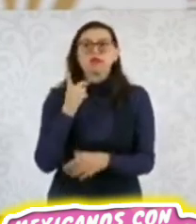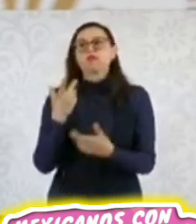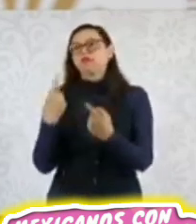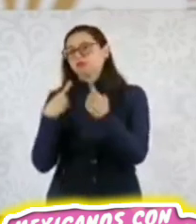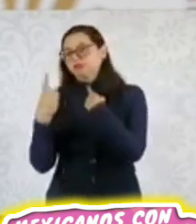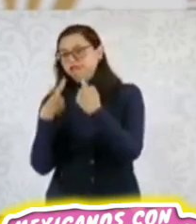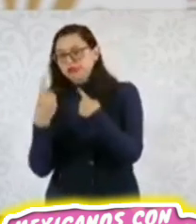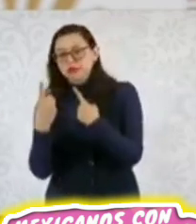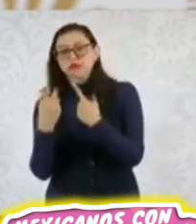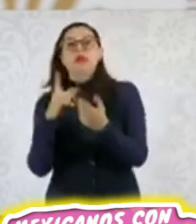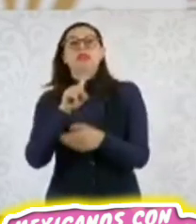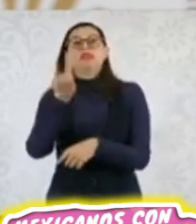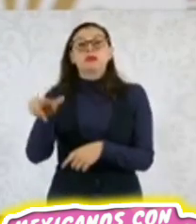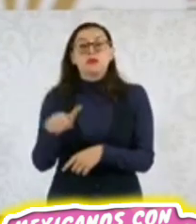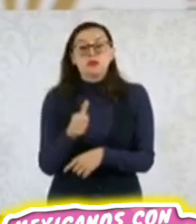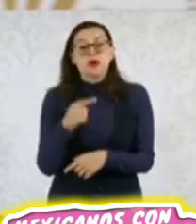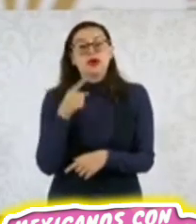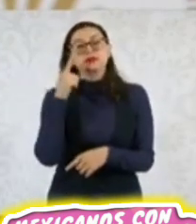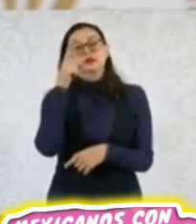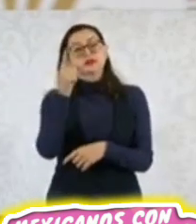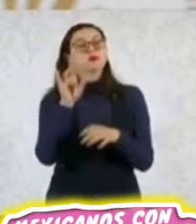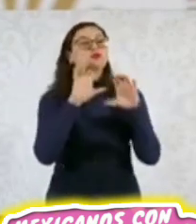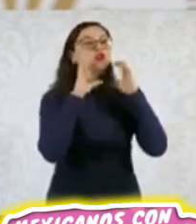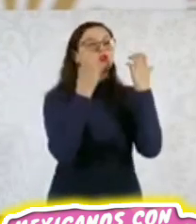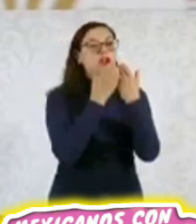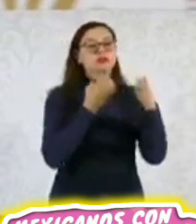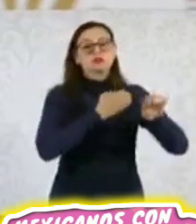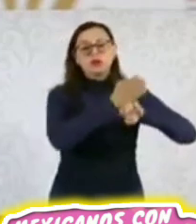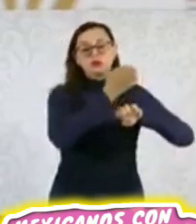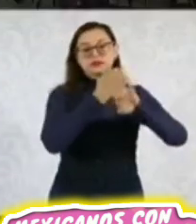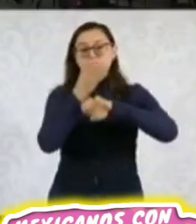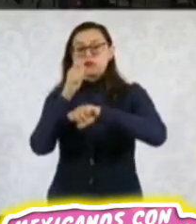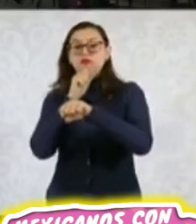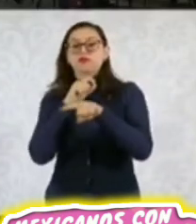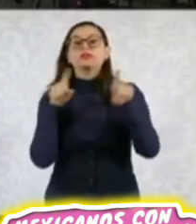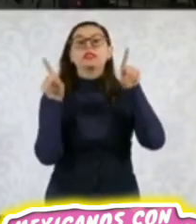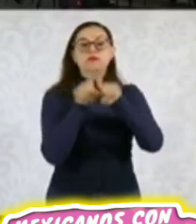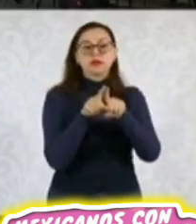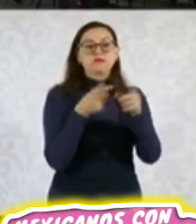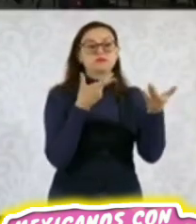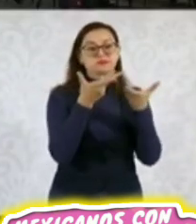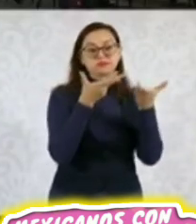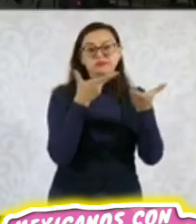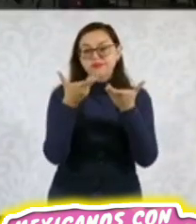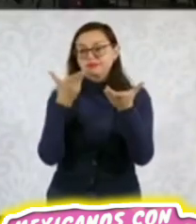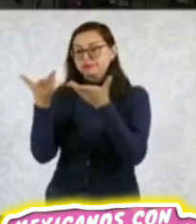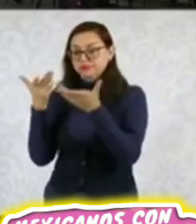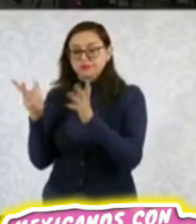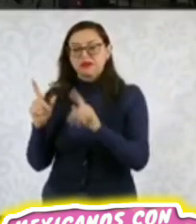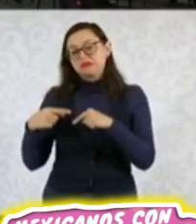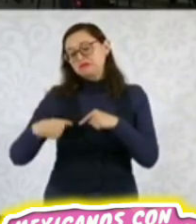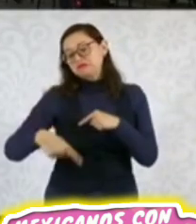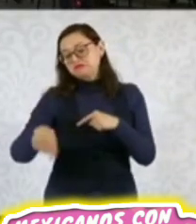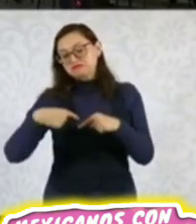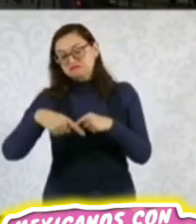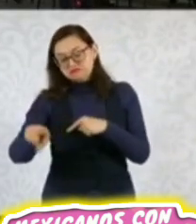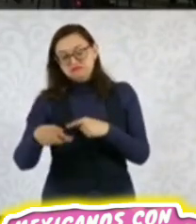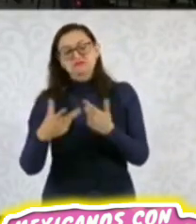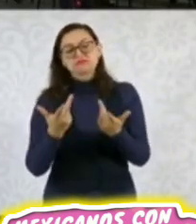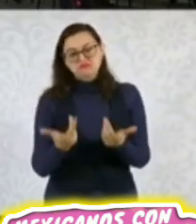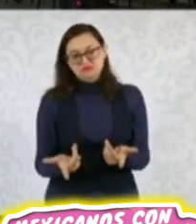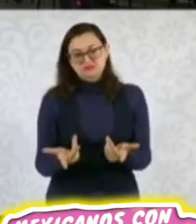sean demasiadas comisiones, y estaremos pidiendo los refrendos y en estos días estaremos